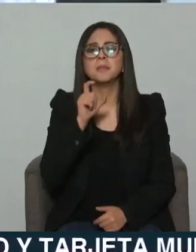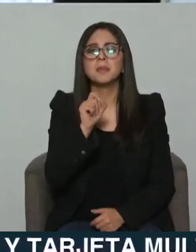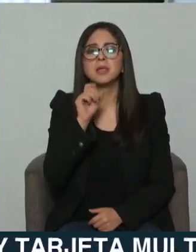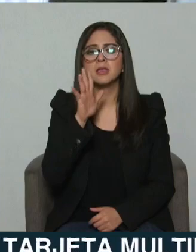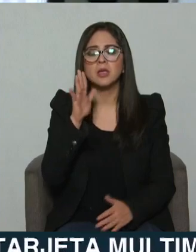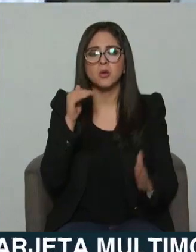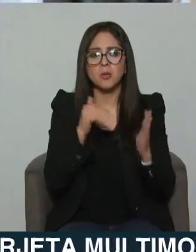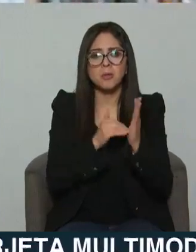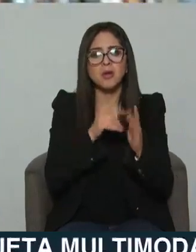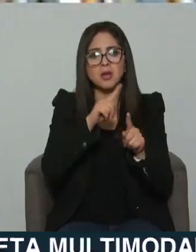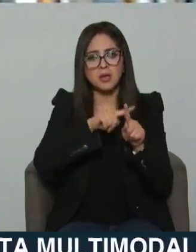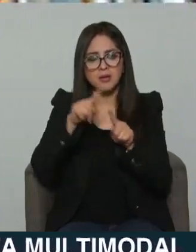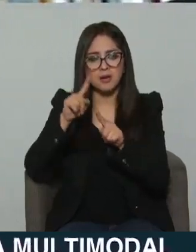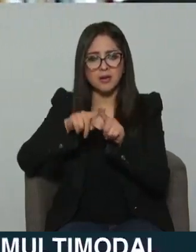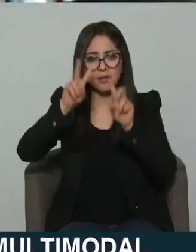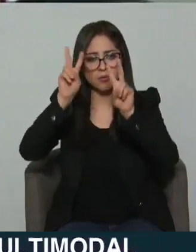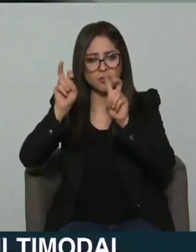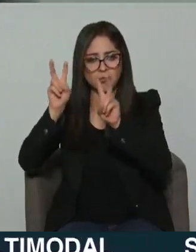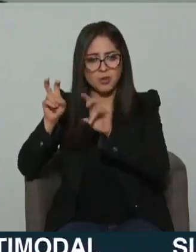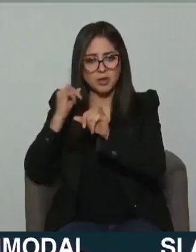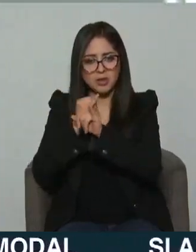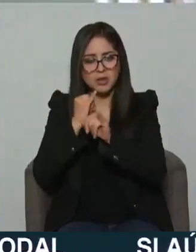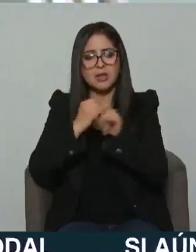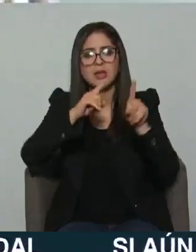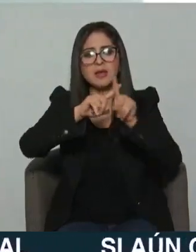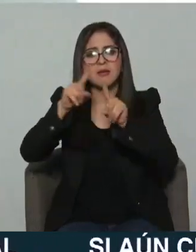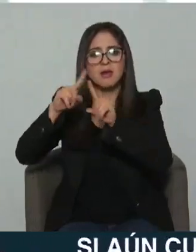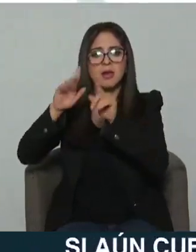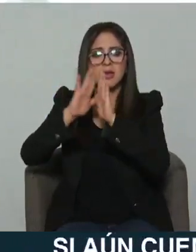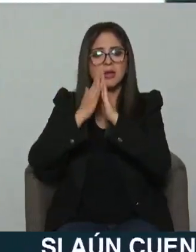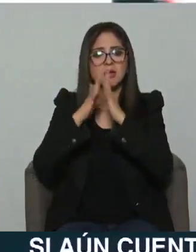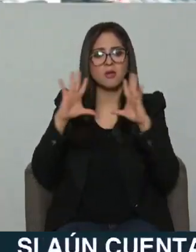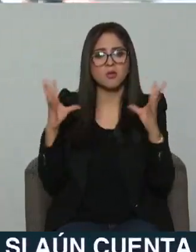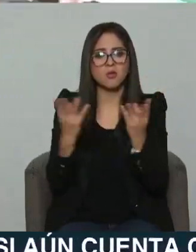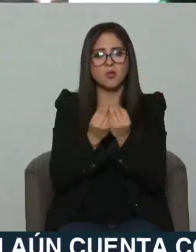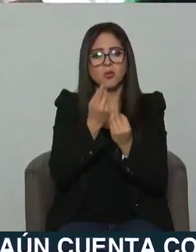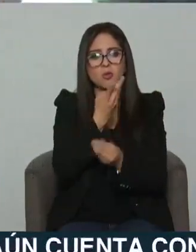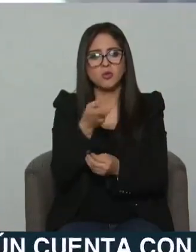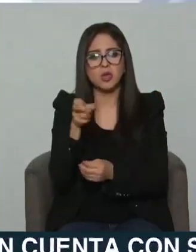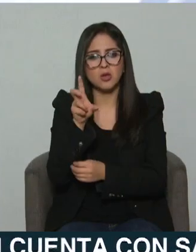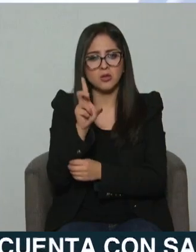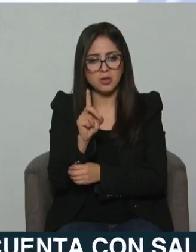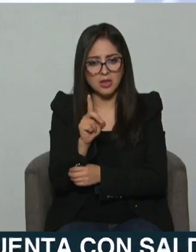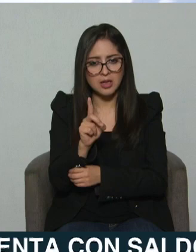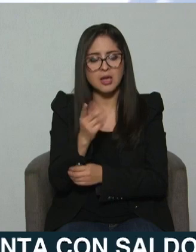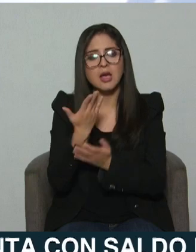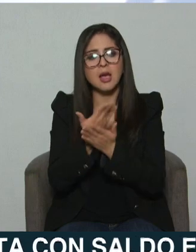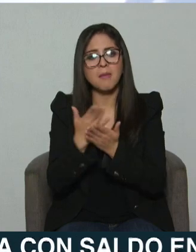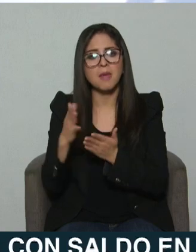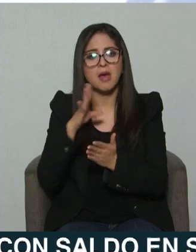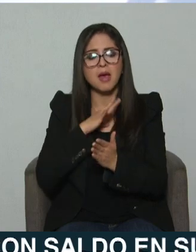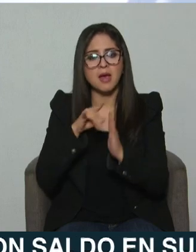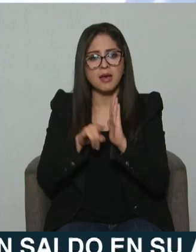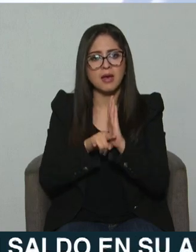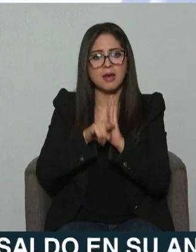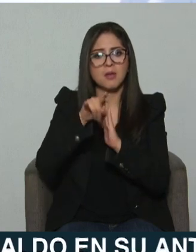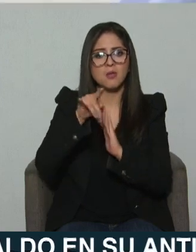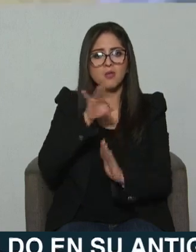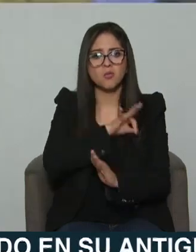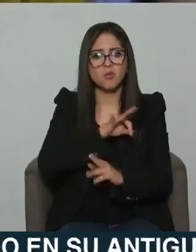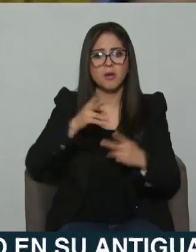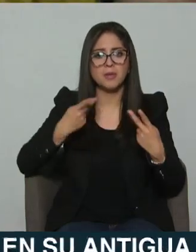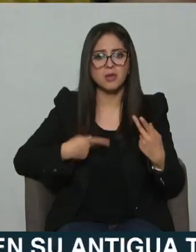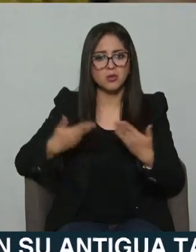25,000 títulos en línea, un acervo de libros con 230 títulos, además de un elevador para personas con